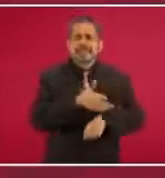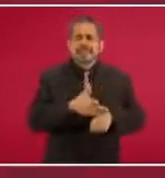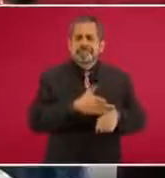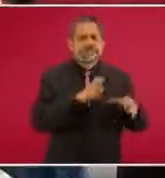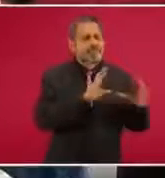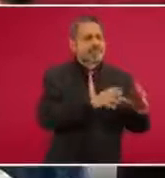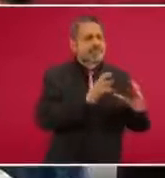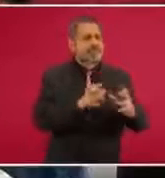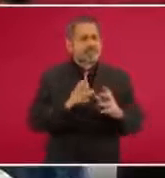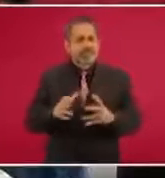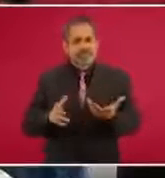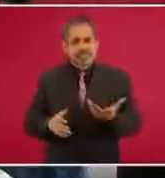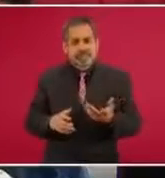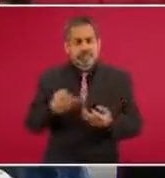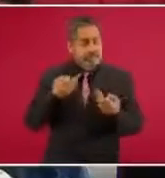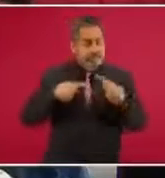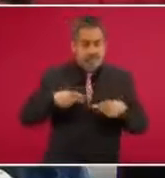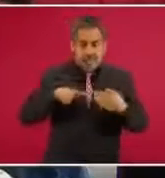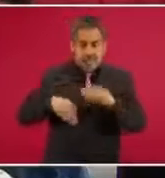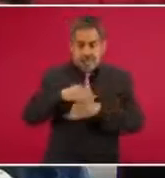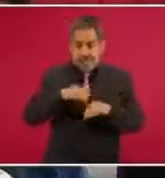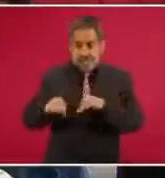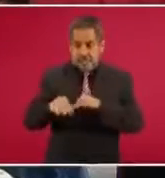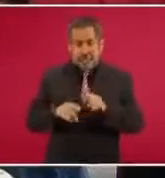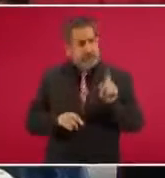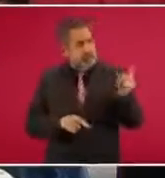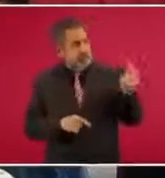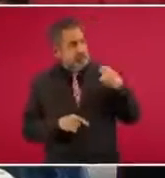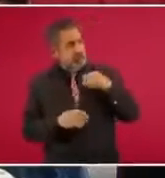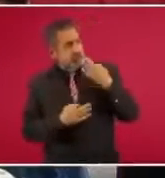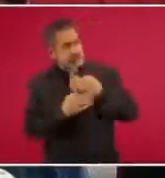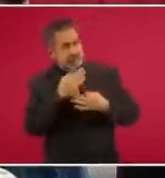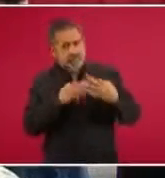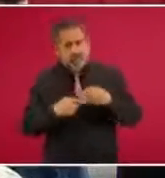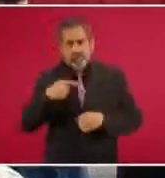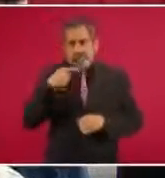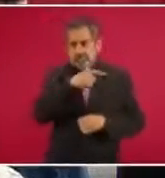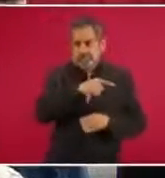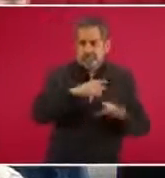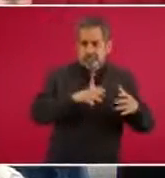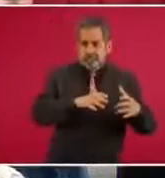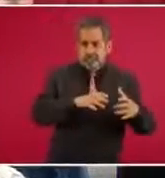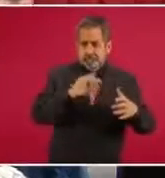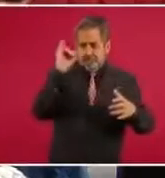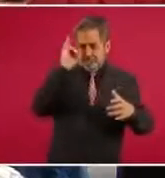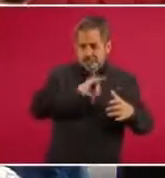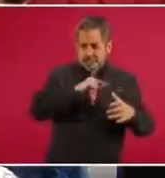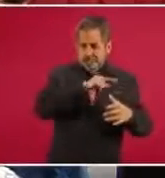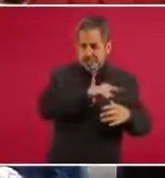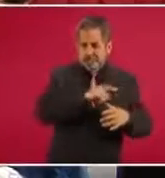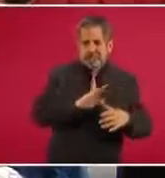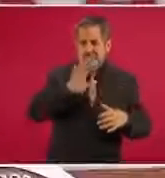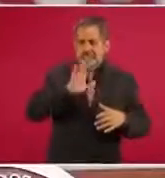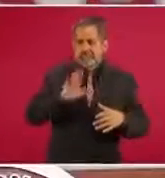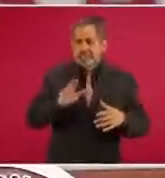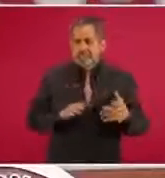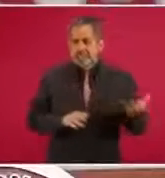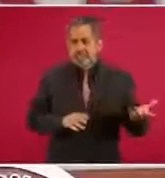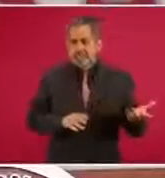si los trabajadores ven a sus patrones cómo